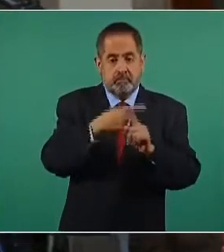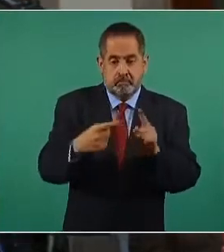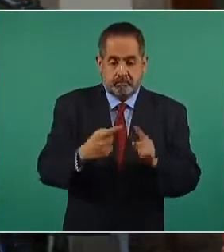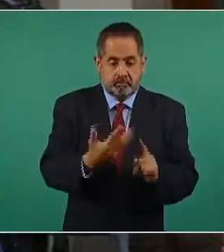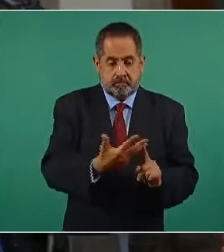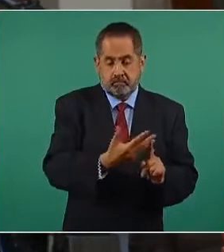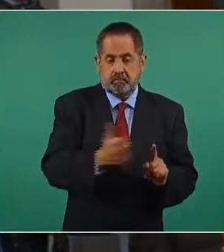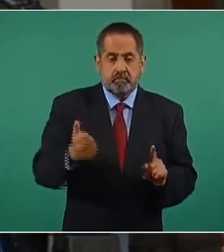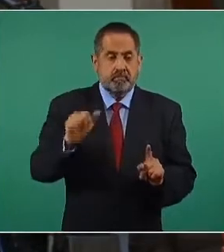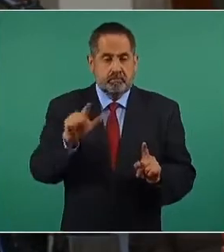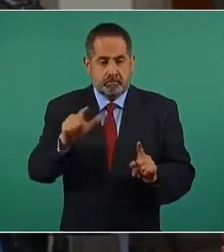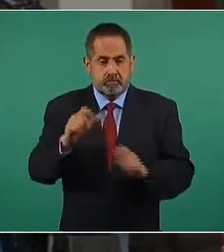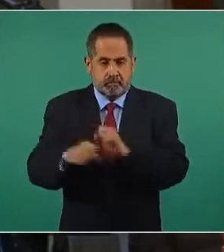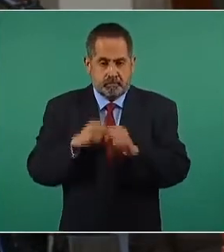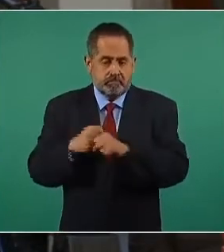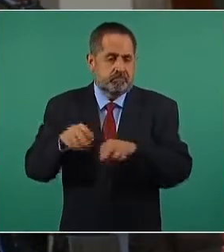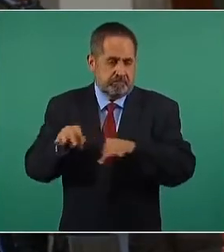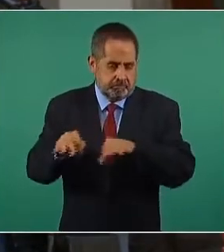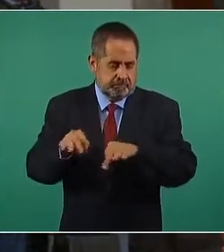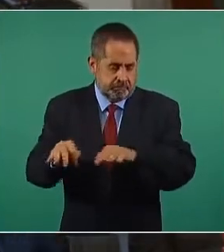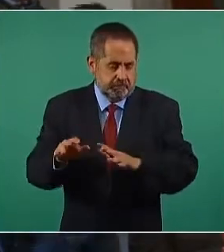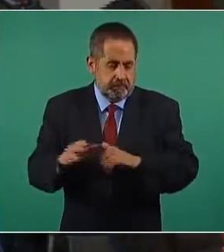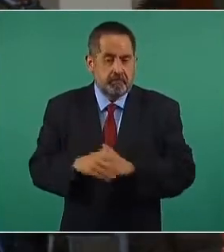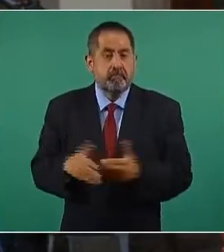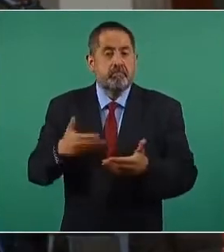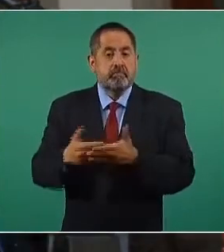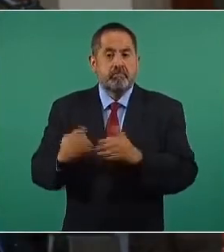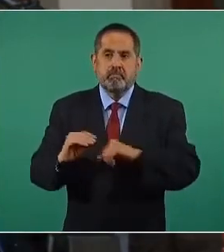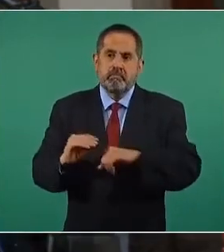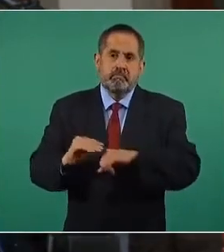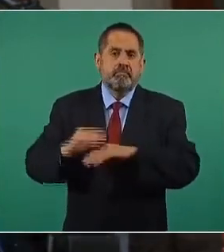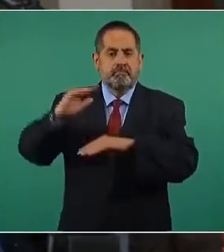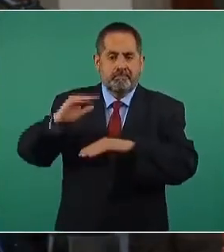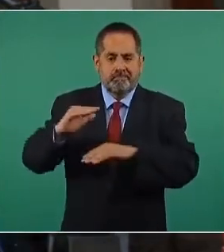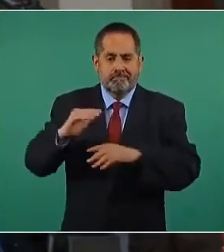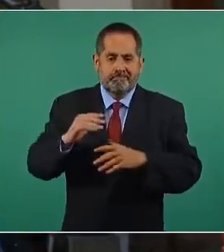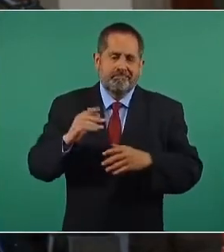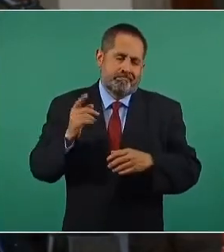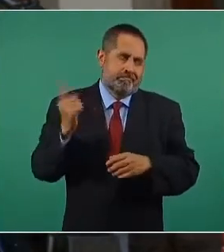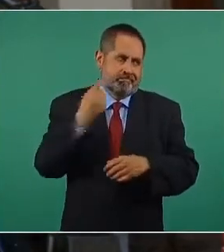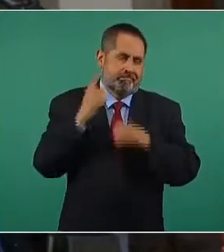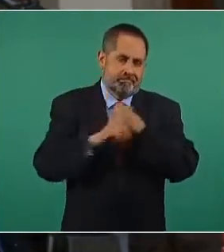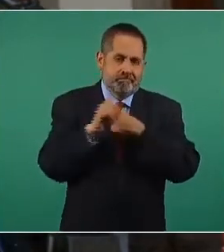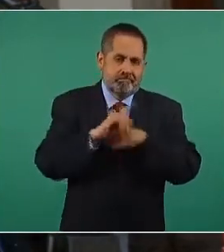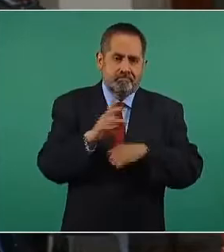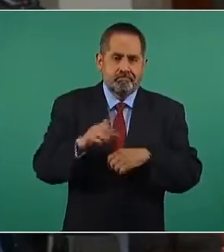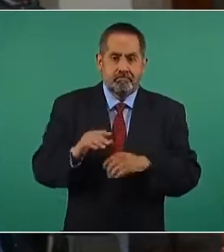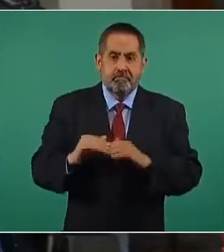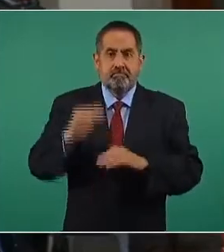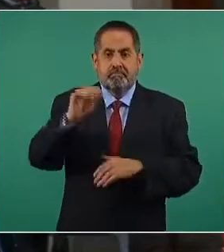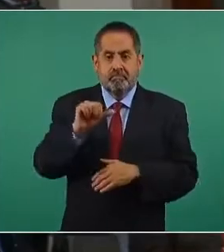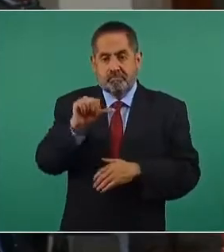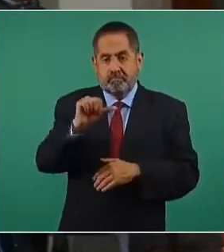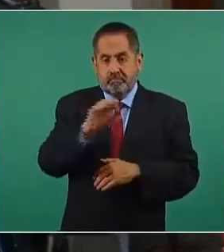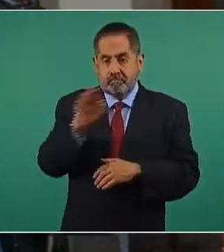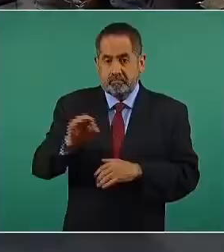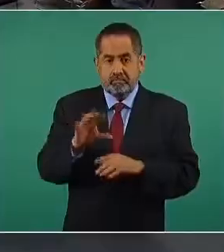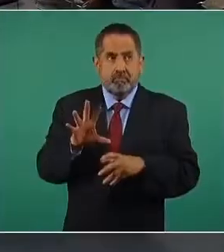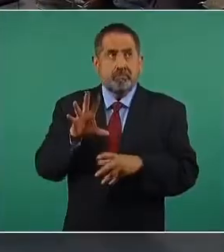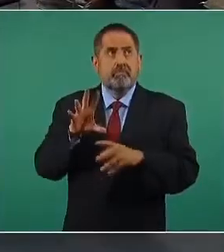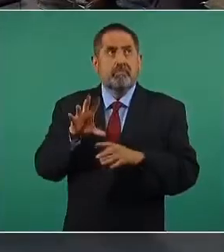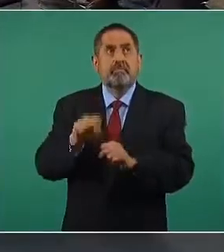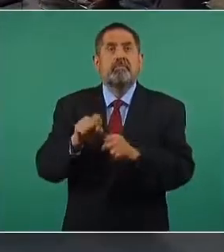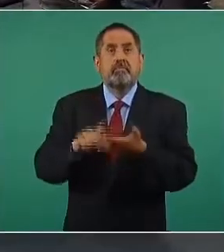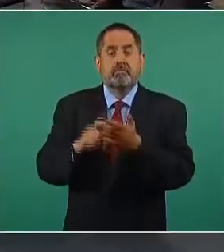5 y 17 años trabajando. Ahora ha aumentado por culpa de la situación un 16%, se está acercando a los 4